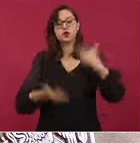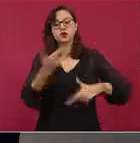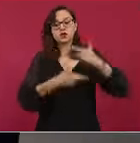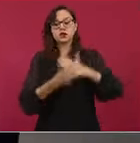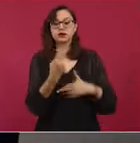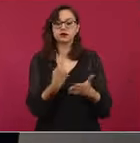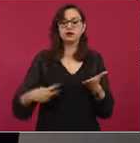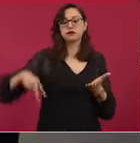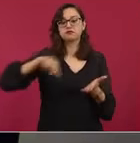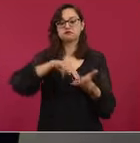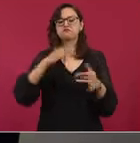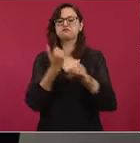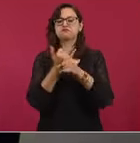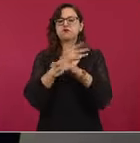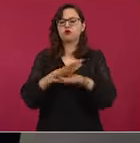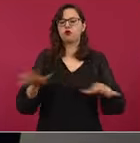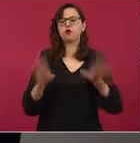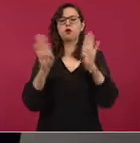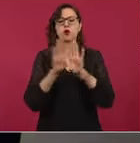En escuelas contamos ya con